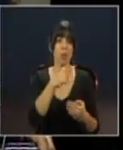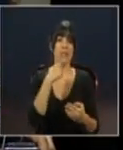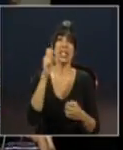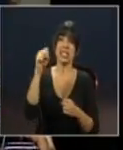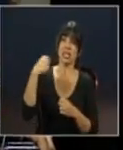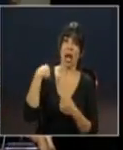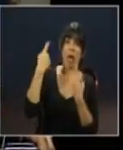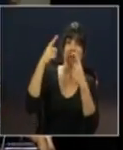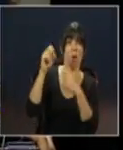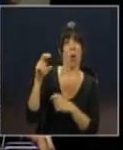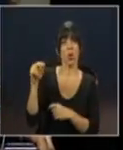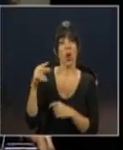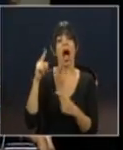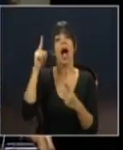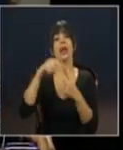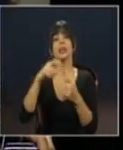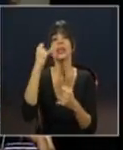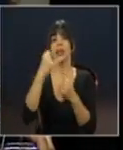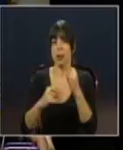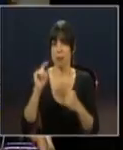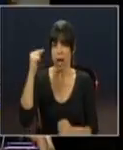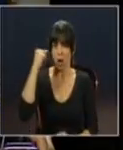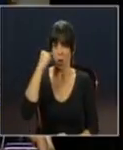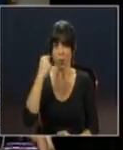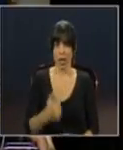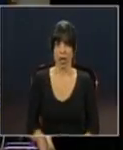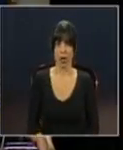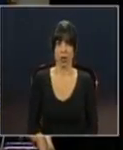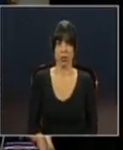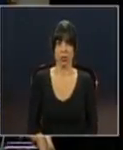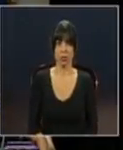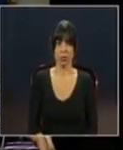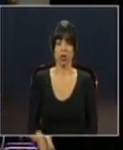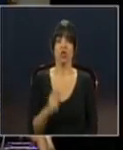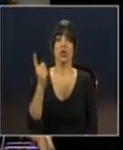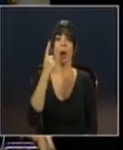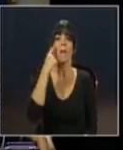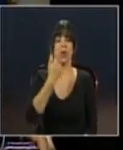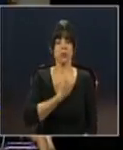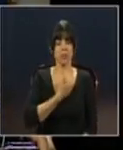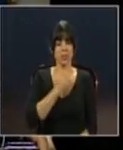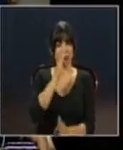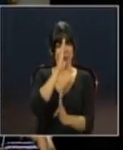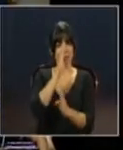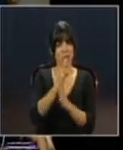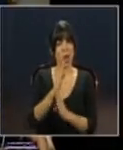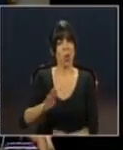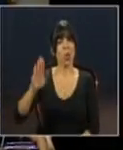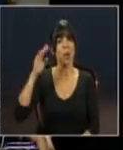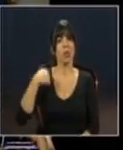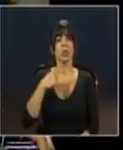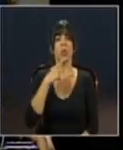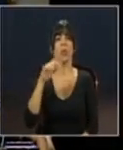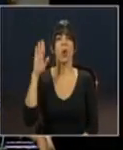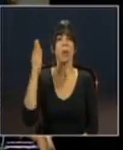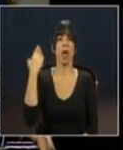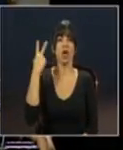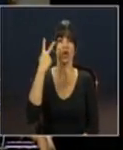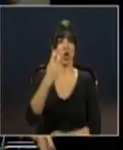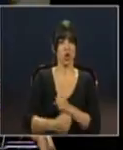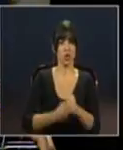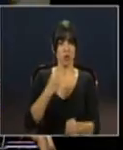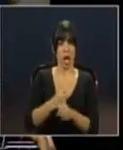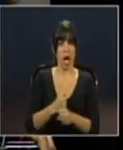méritos o no al final de nuestro mandato, sino por ser fiel al juramento que prometí hace 2 años. Y